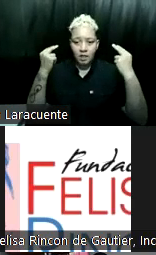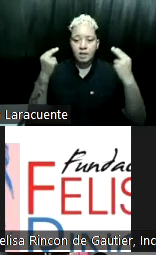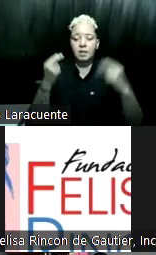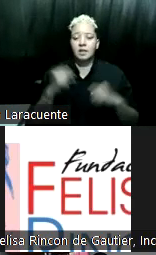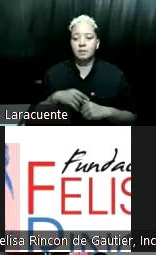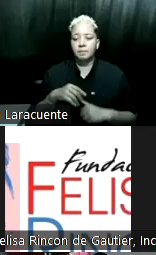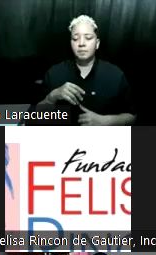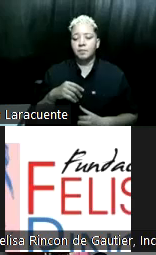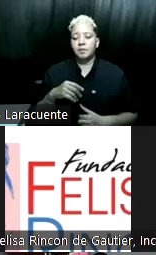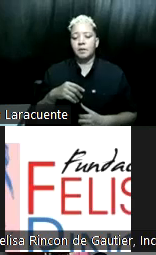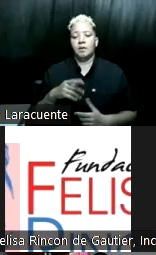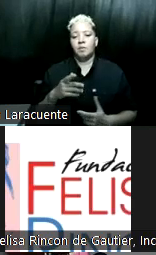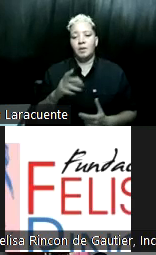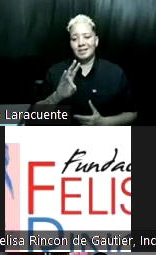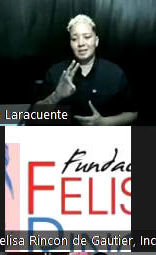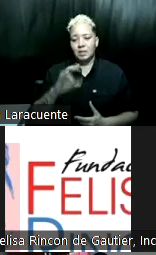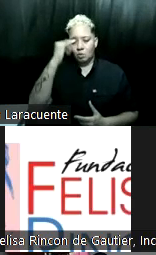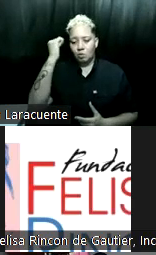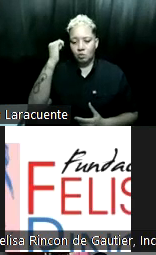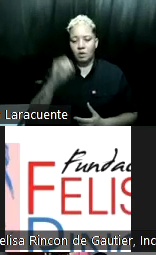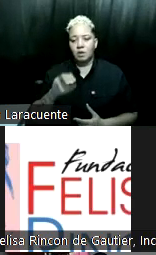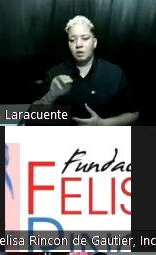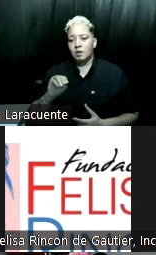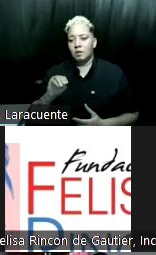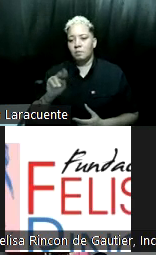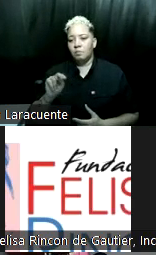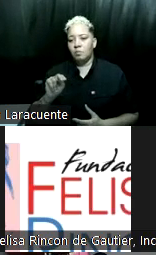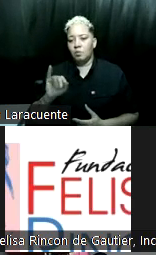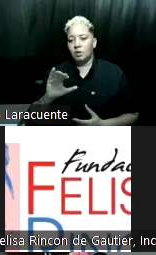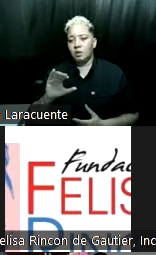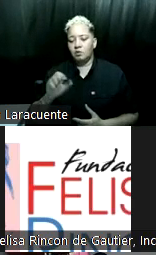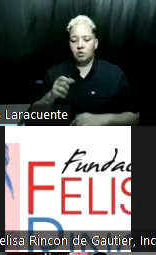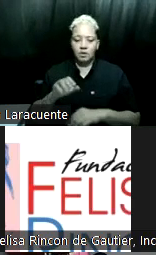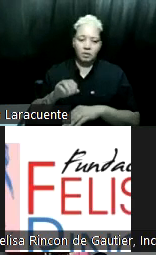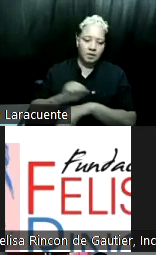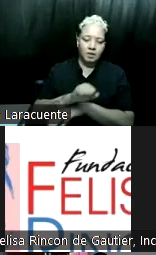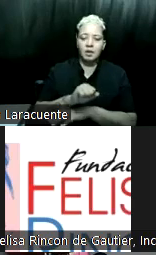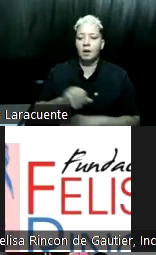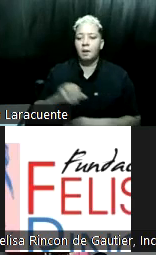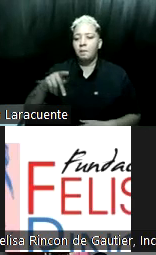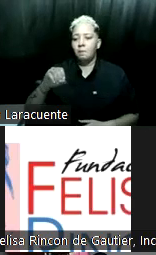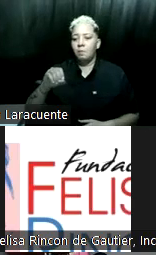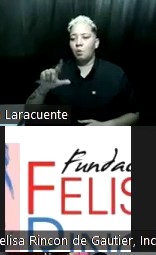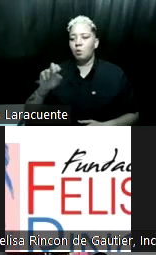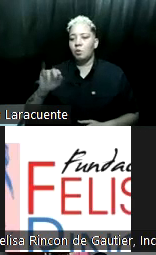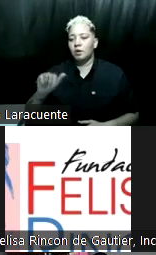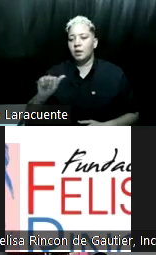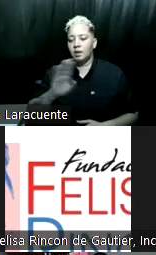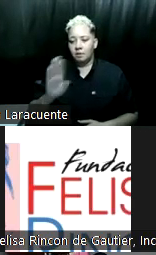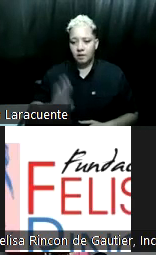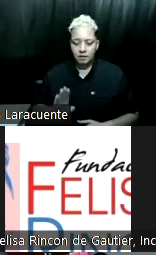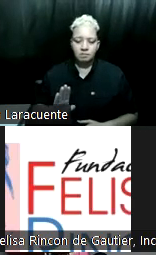el título el 7 de julio en Múnich, luego de vencer a Polonia y Brasil respectivamente en